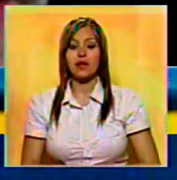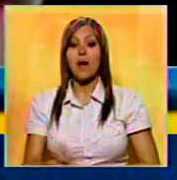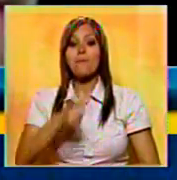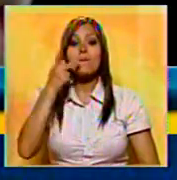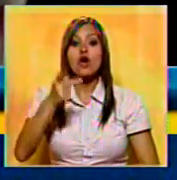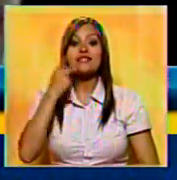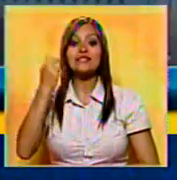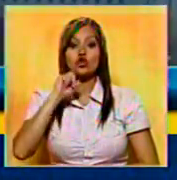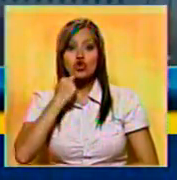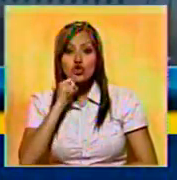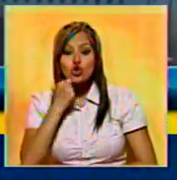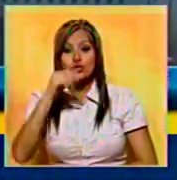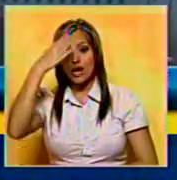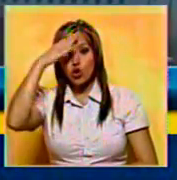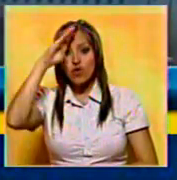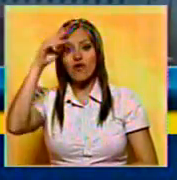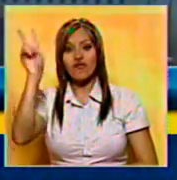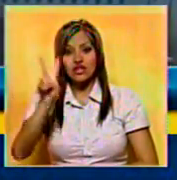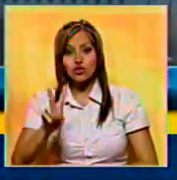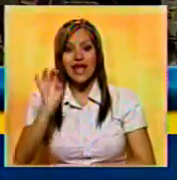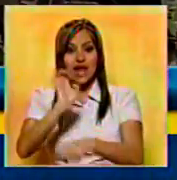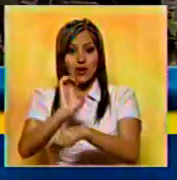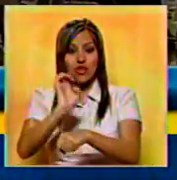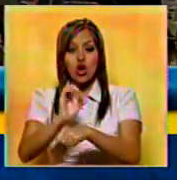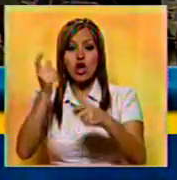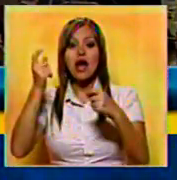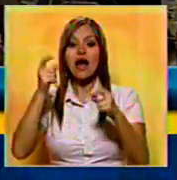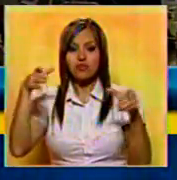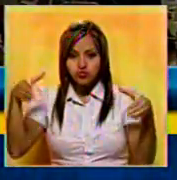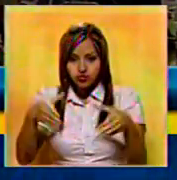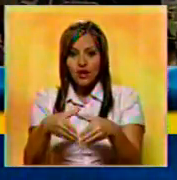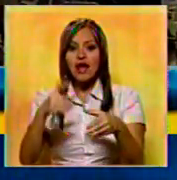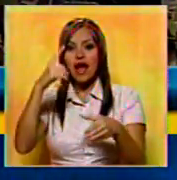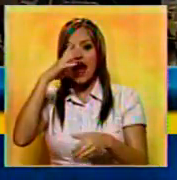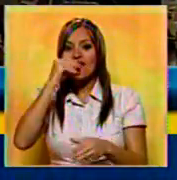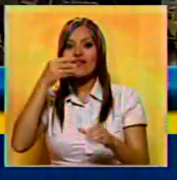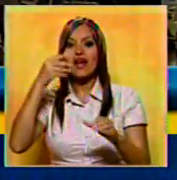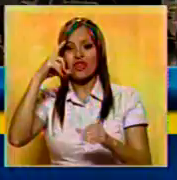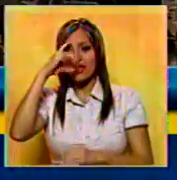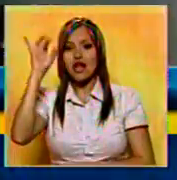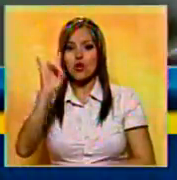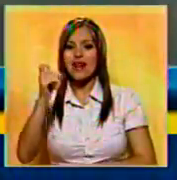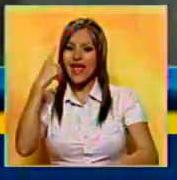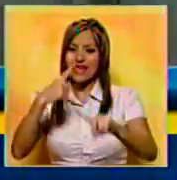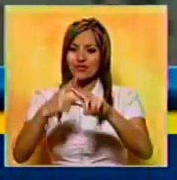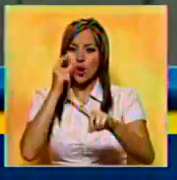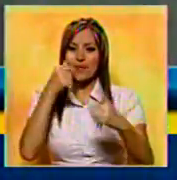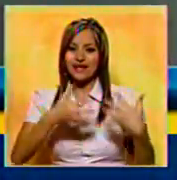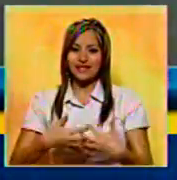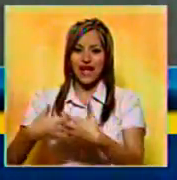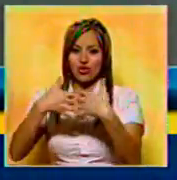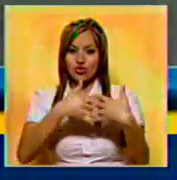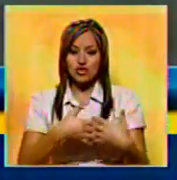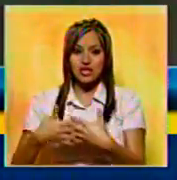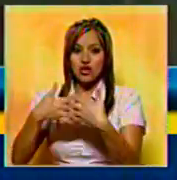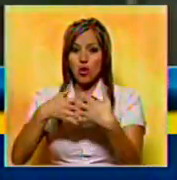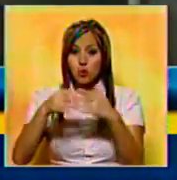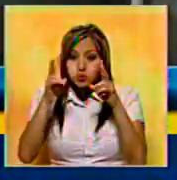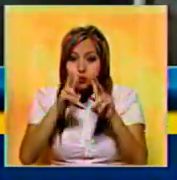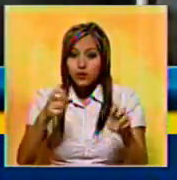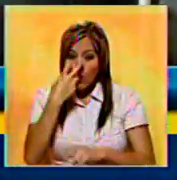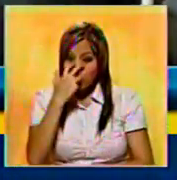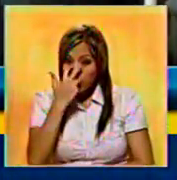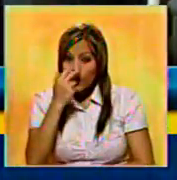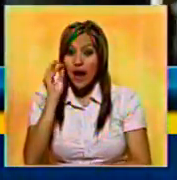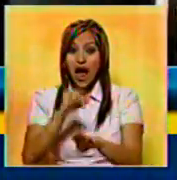Diplomáticos de Rusia, Cuba, Venezuela y Ecuador tratarán el lunes la situación del exanalista estadounidense de la CIA, Edward Snowden,